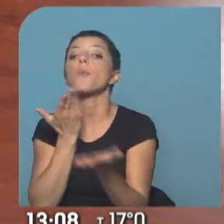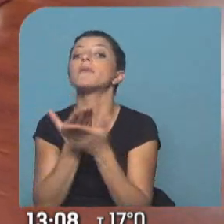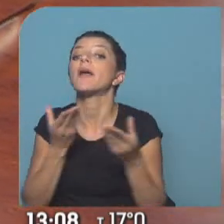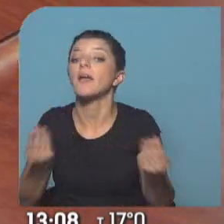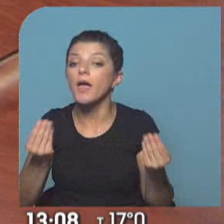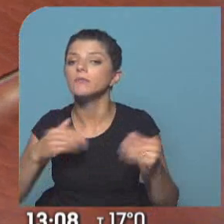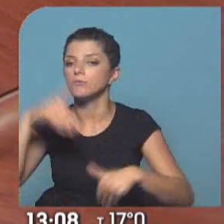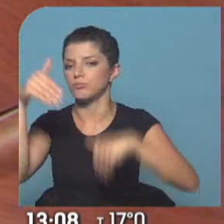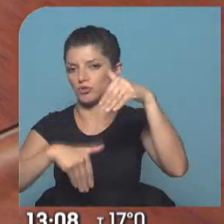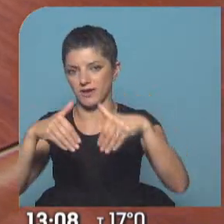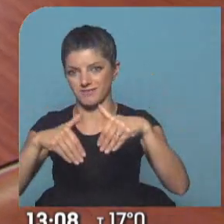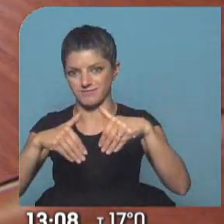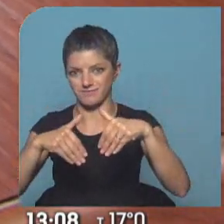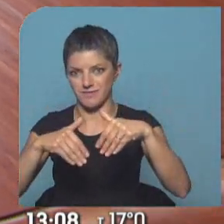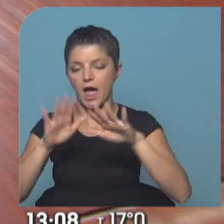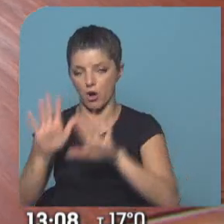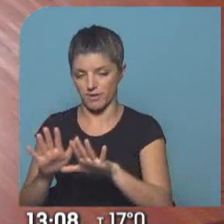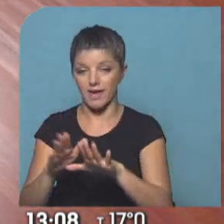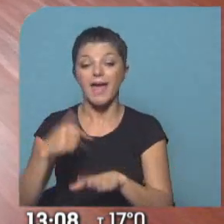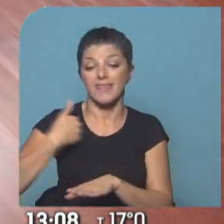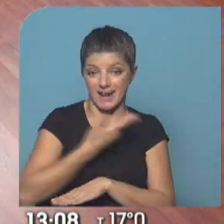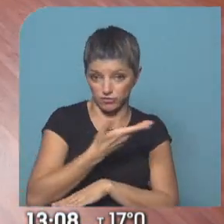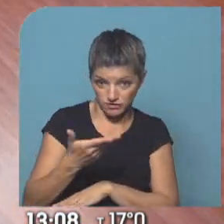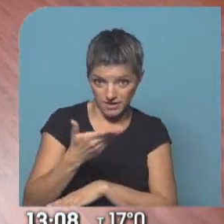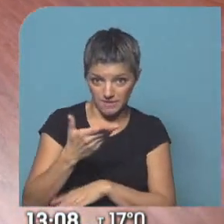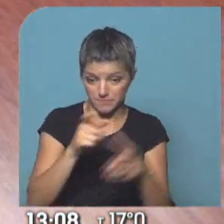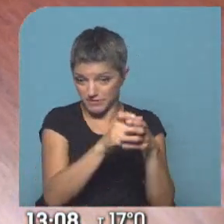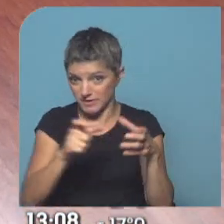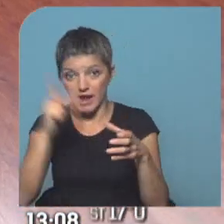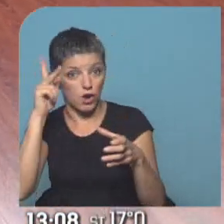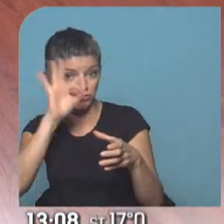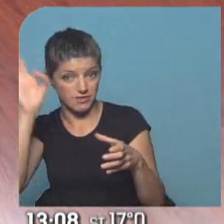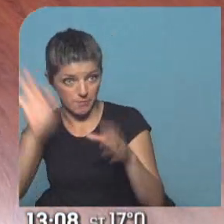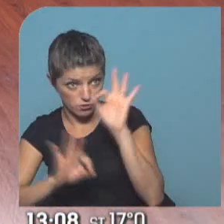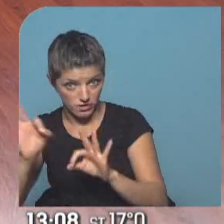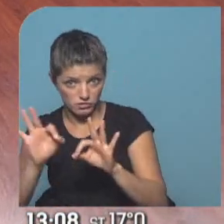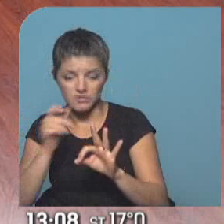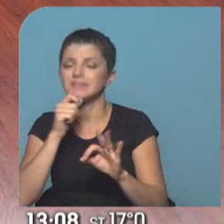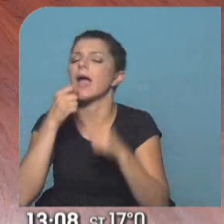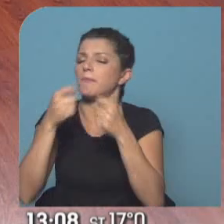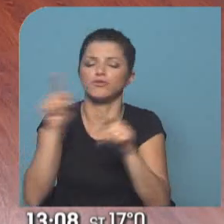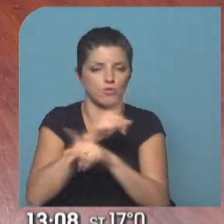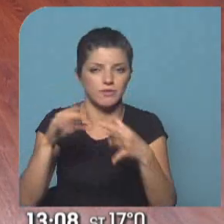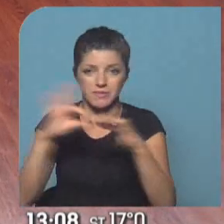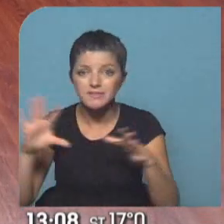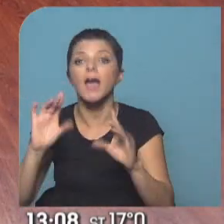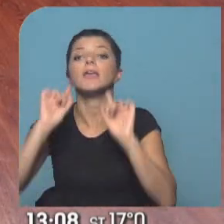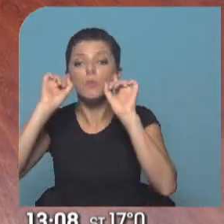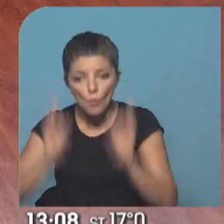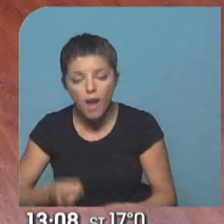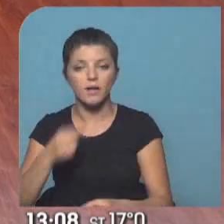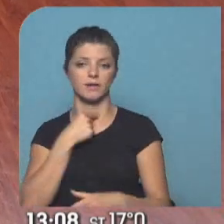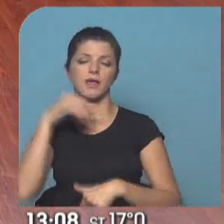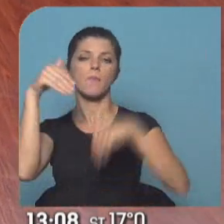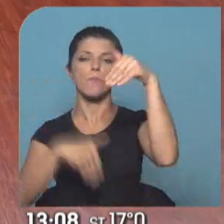esto es importante, el 80% de la población catalana, independentista y no independentista, quiere votar, quiere ponerle